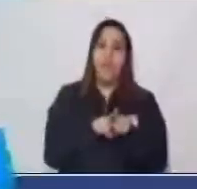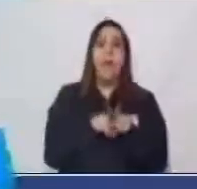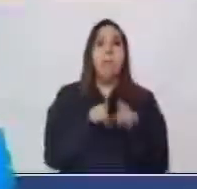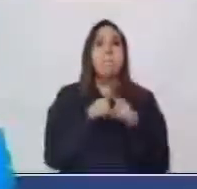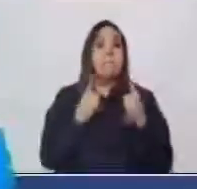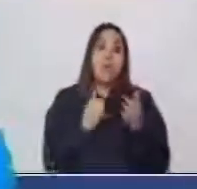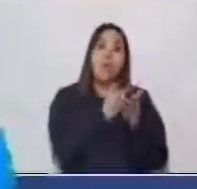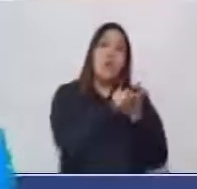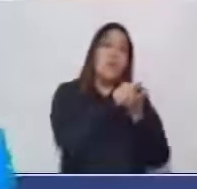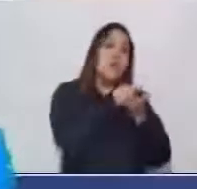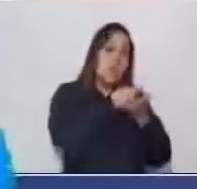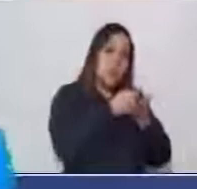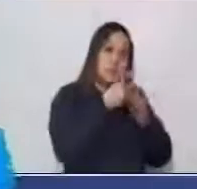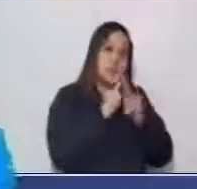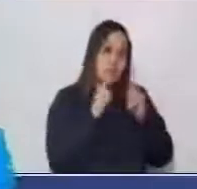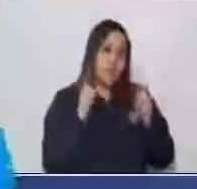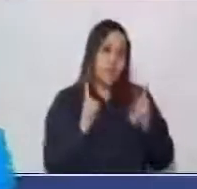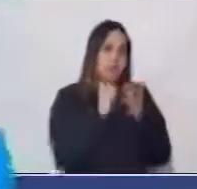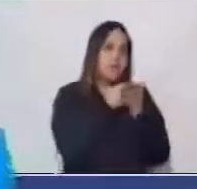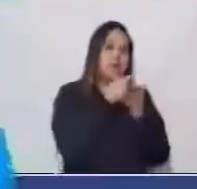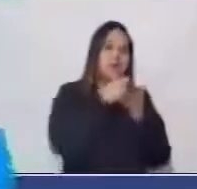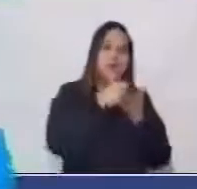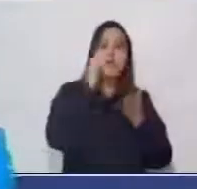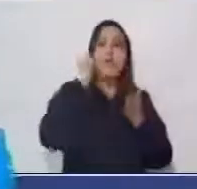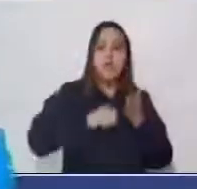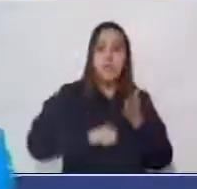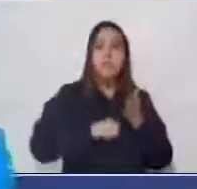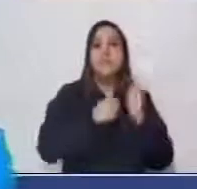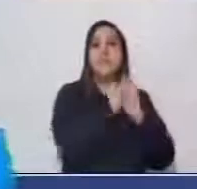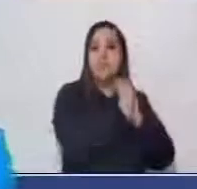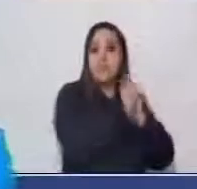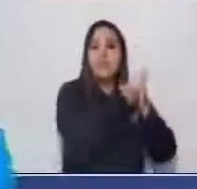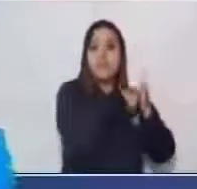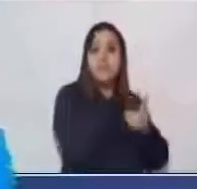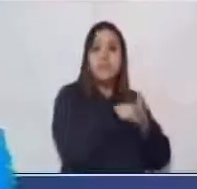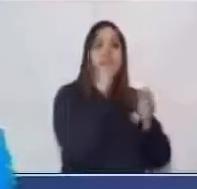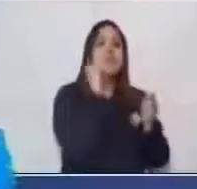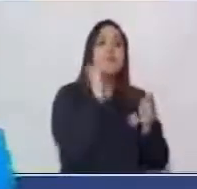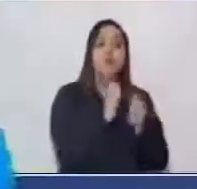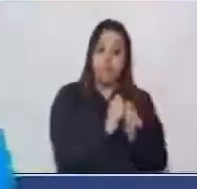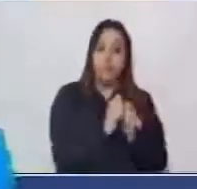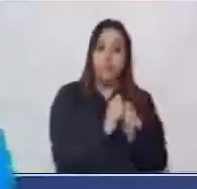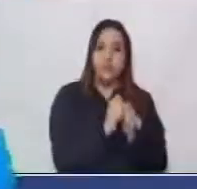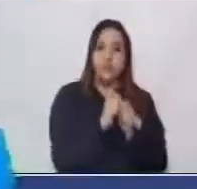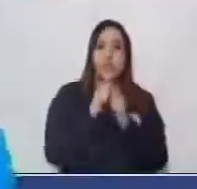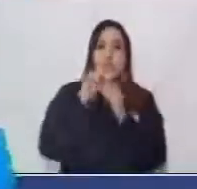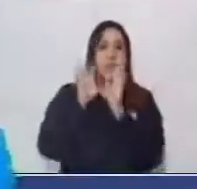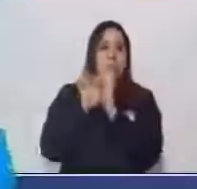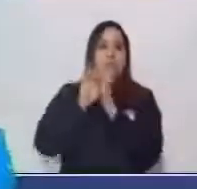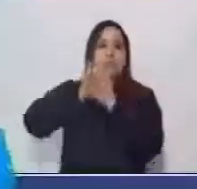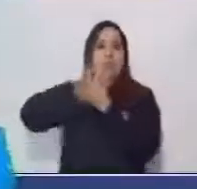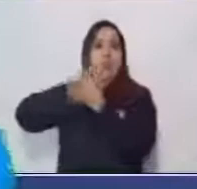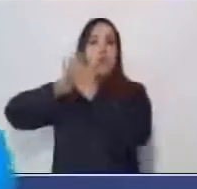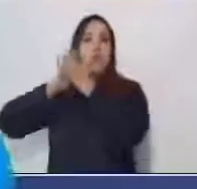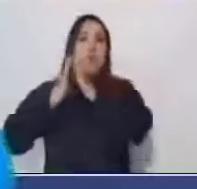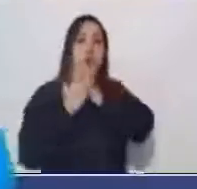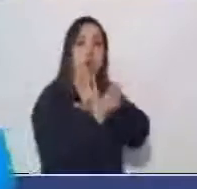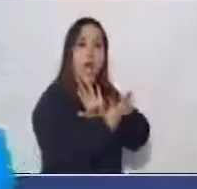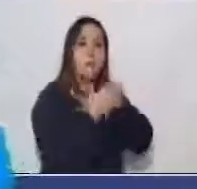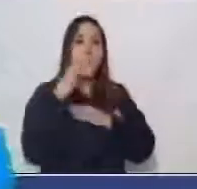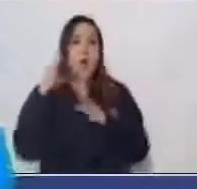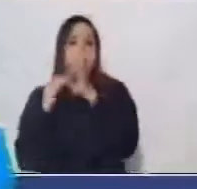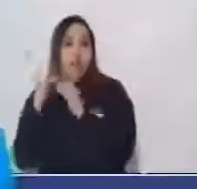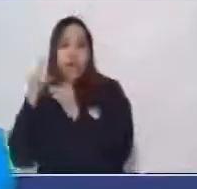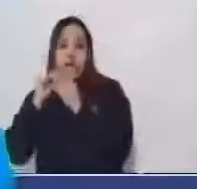de puntuación podría ir si convertimos ese discurso oral en un discurso o texto escrito.